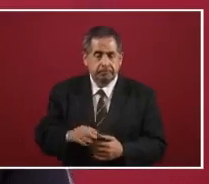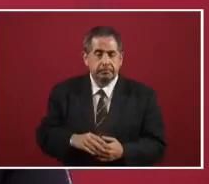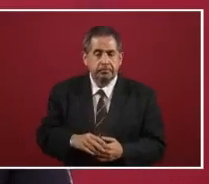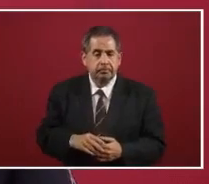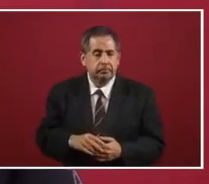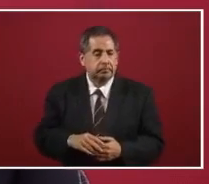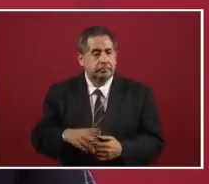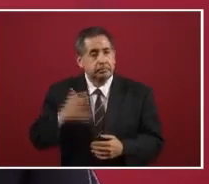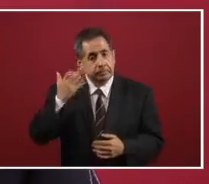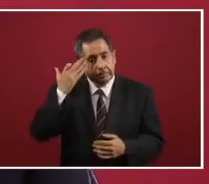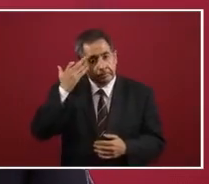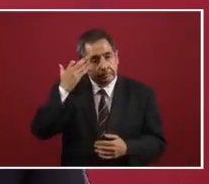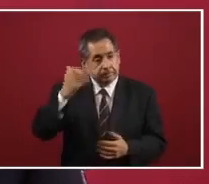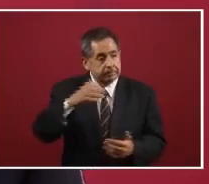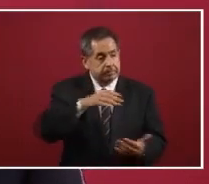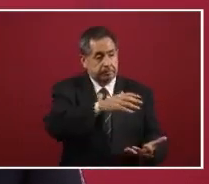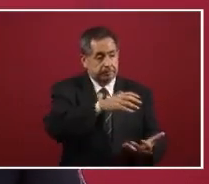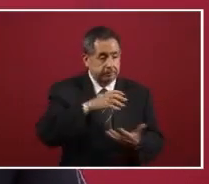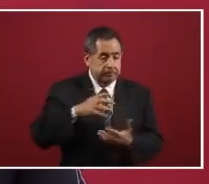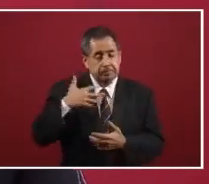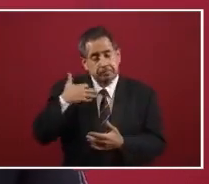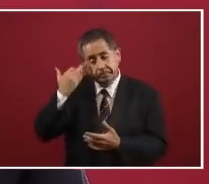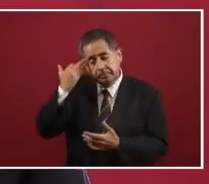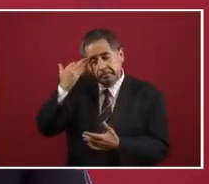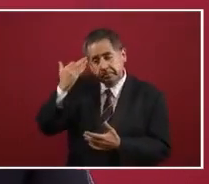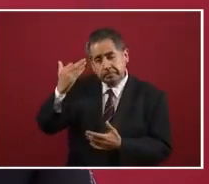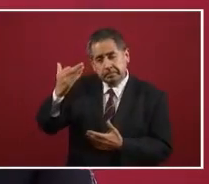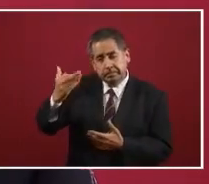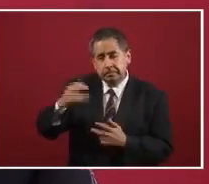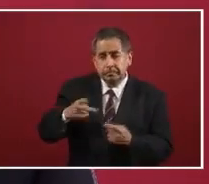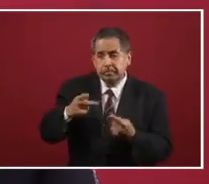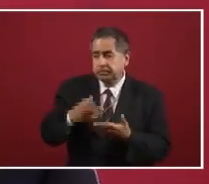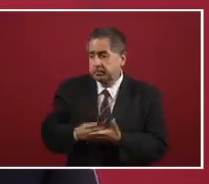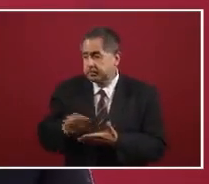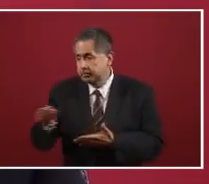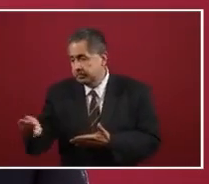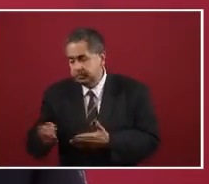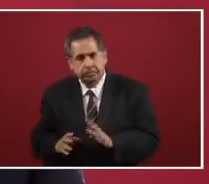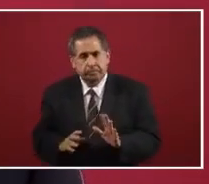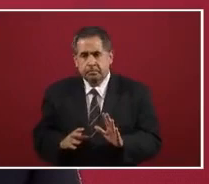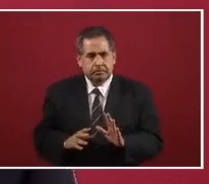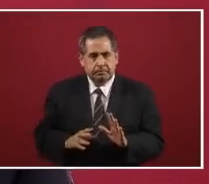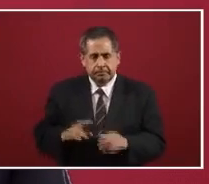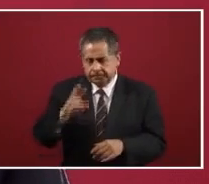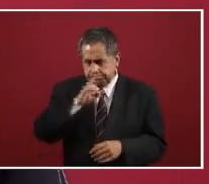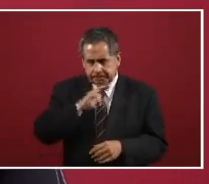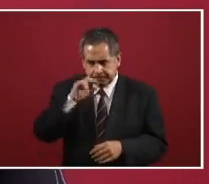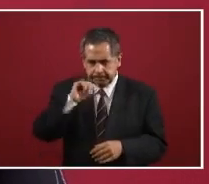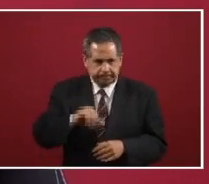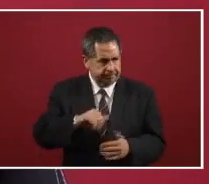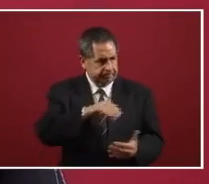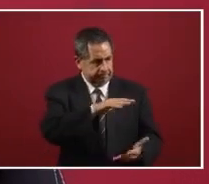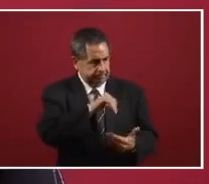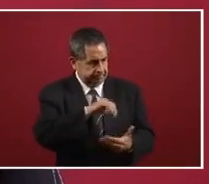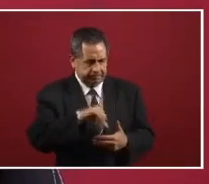tarde mucho tiempo el proceso para devolverle al pueblo